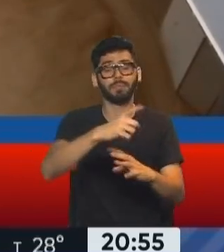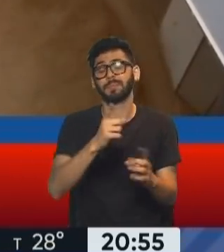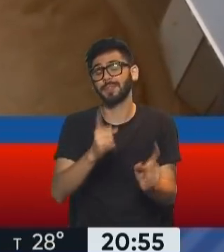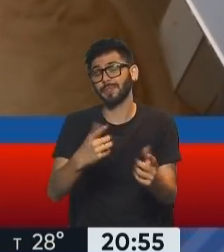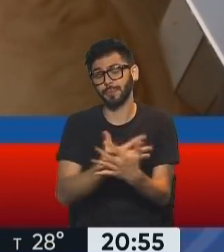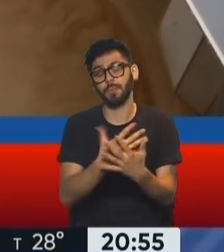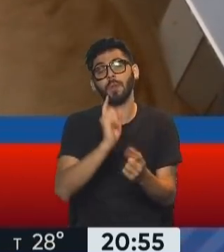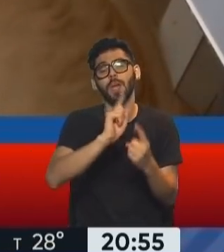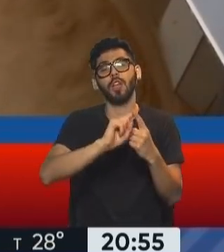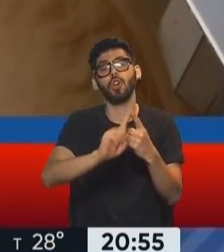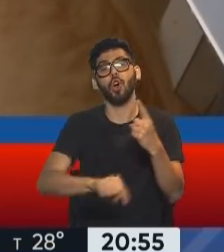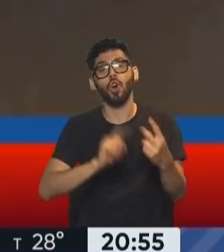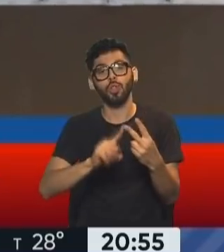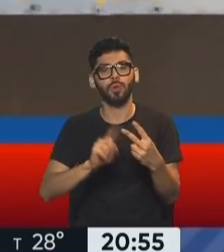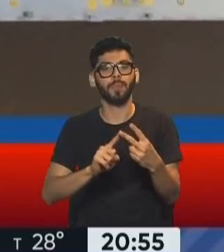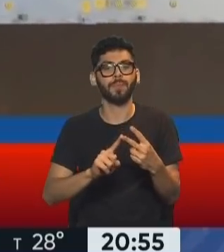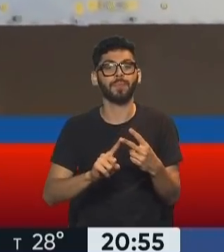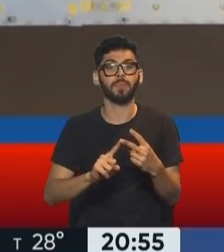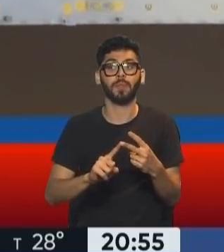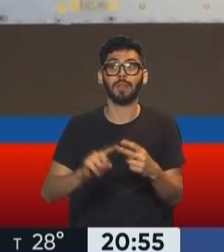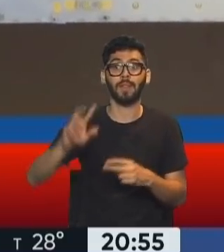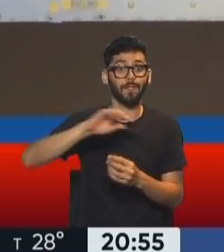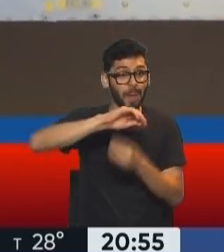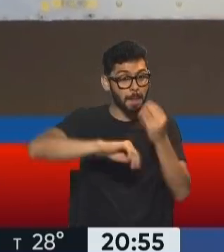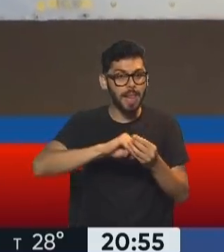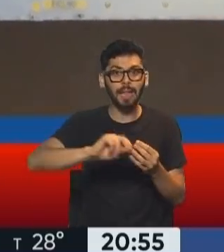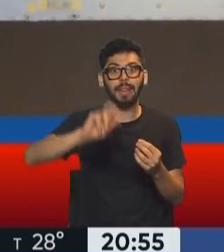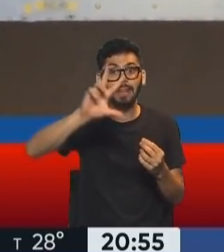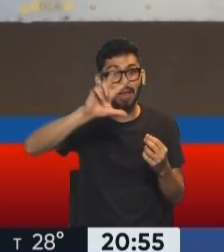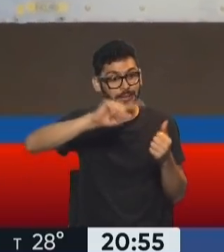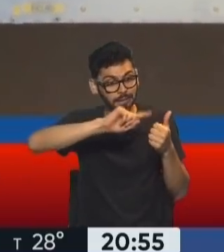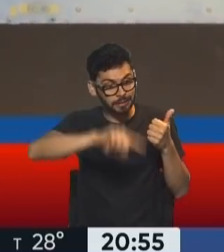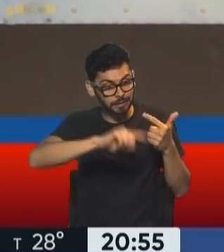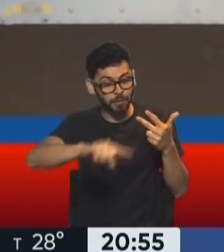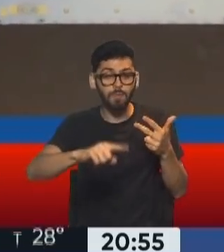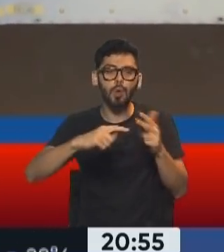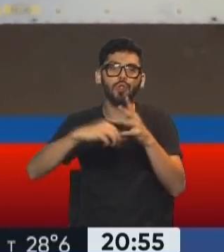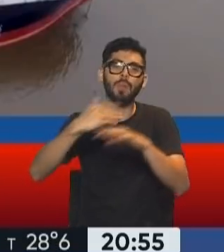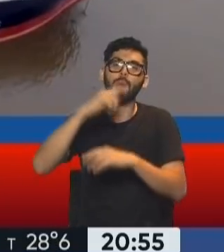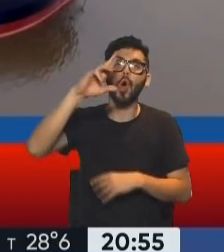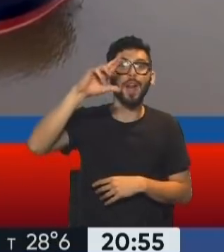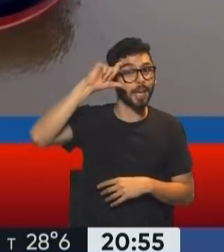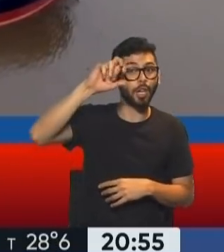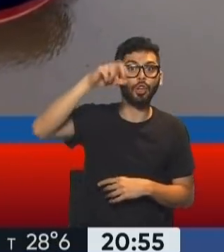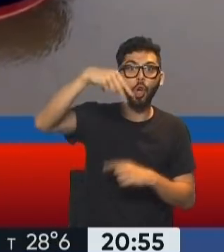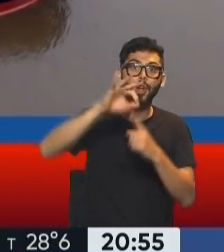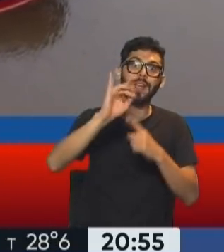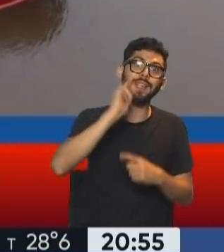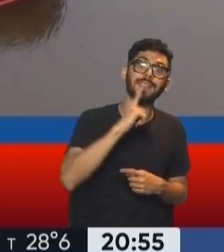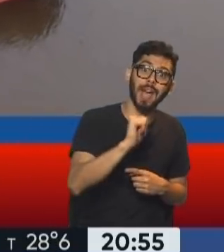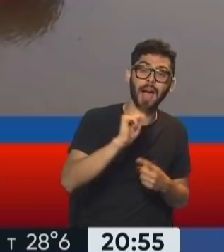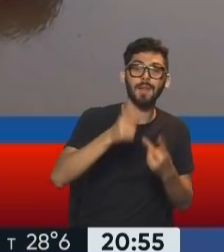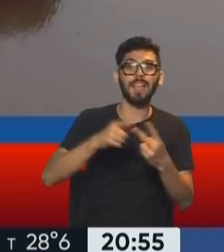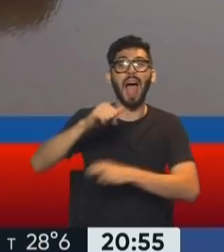Pero después el otro hecho. 3 generaciones de ciudades como Reconquista y Avellaneda trabajaron para alguna de